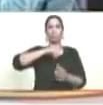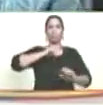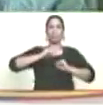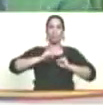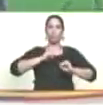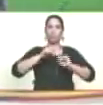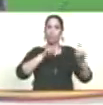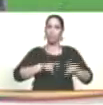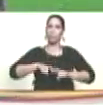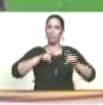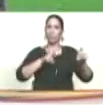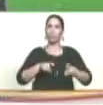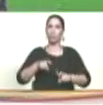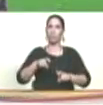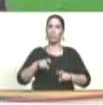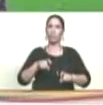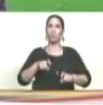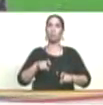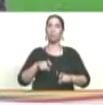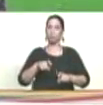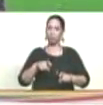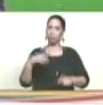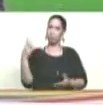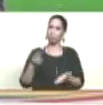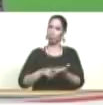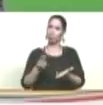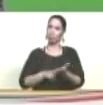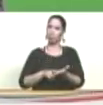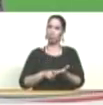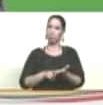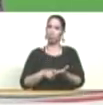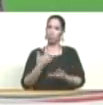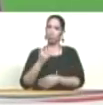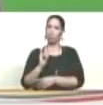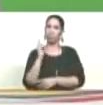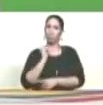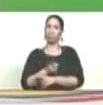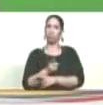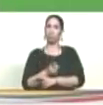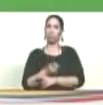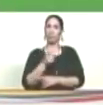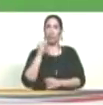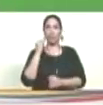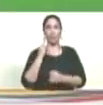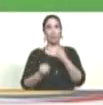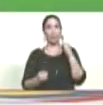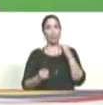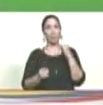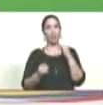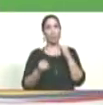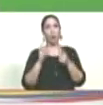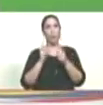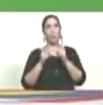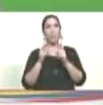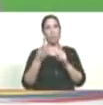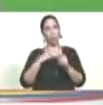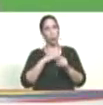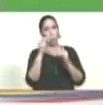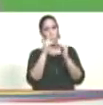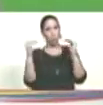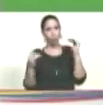y ponerlo a la altura que verdaderamente se merece. A veces lo terminamos nosotros mismos subestimando.